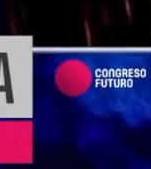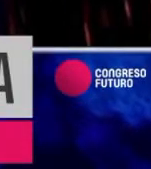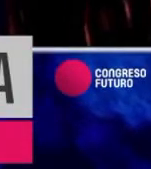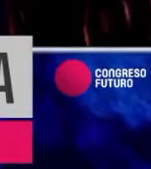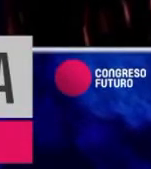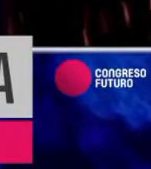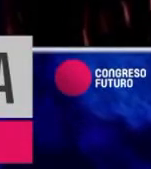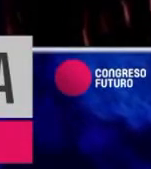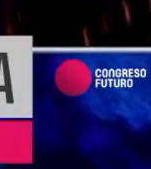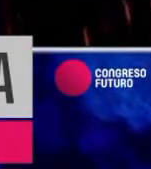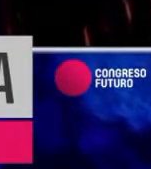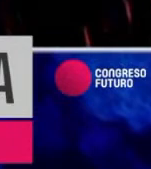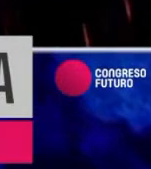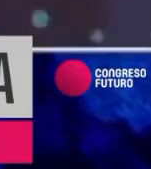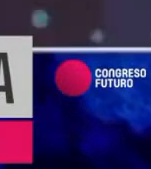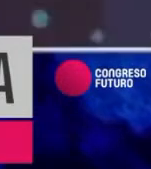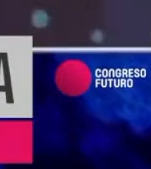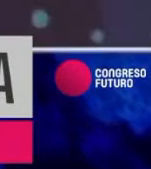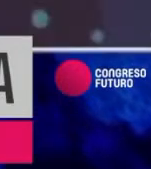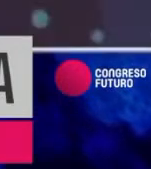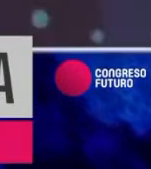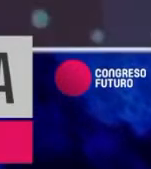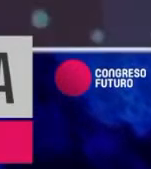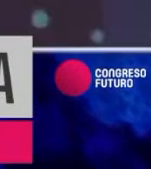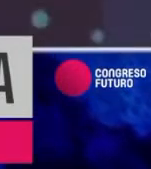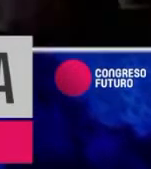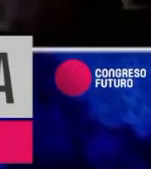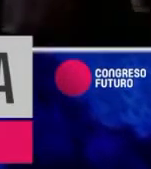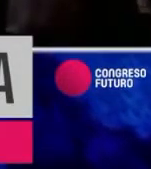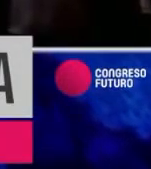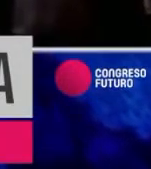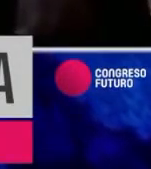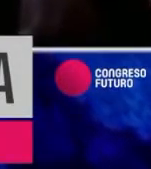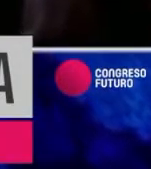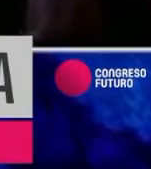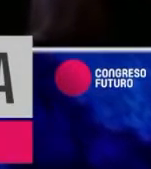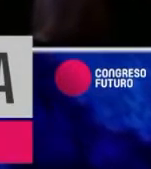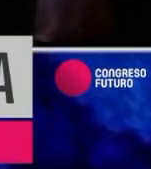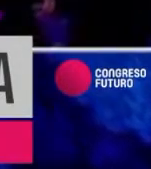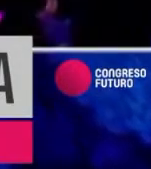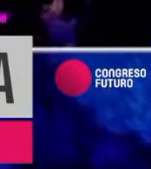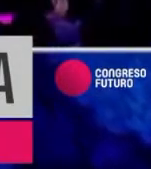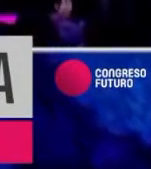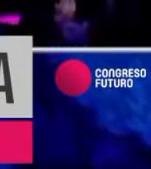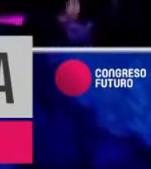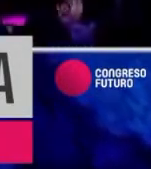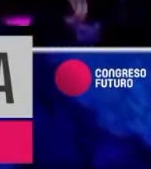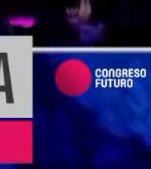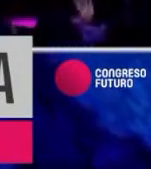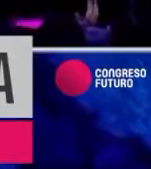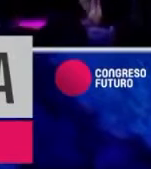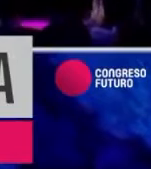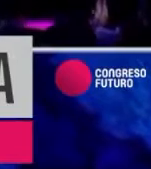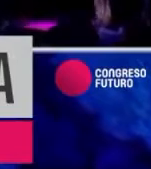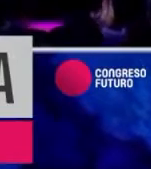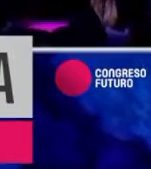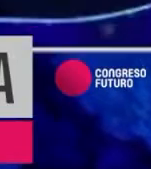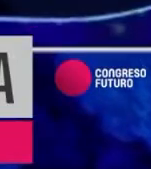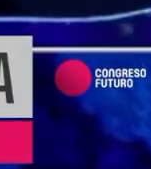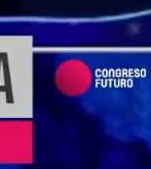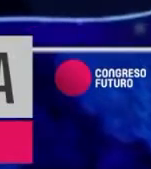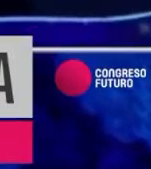estaba enferma, tenía que estar en cama, y vi el Congreso Futuro por la televisión, y creo que es cuando más lo disfruté.